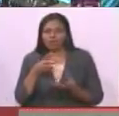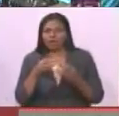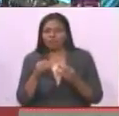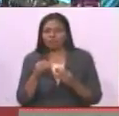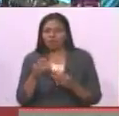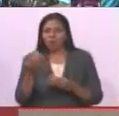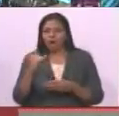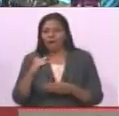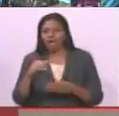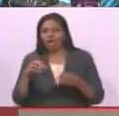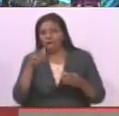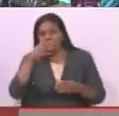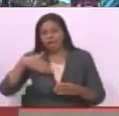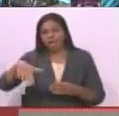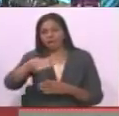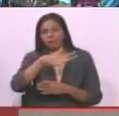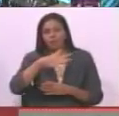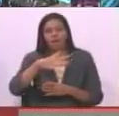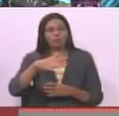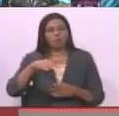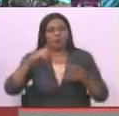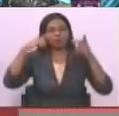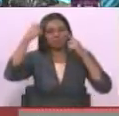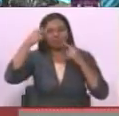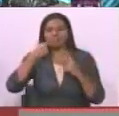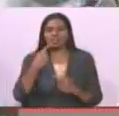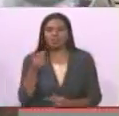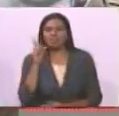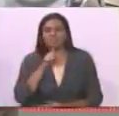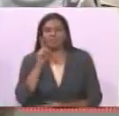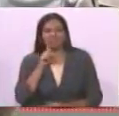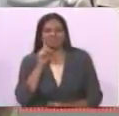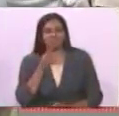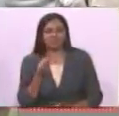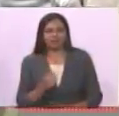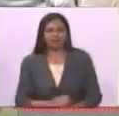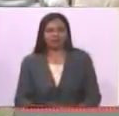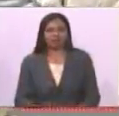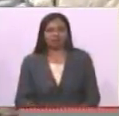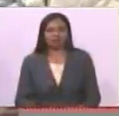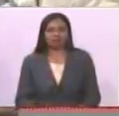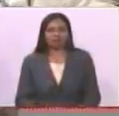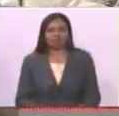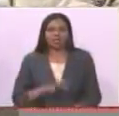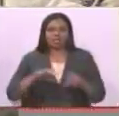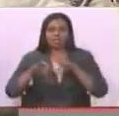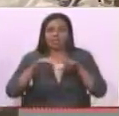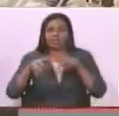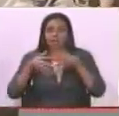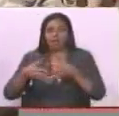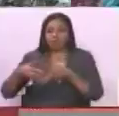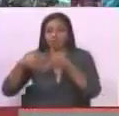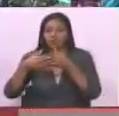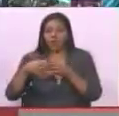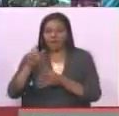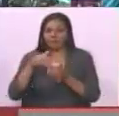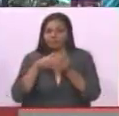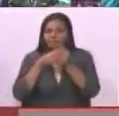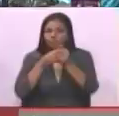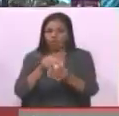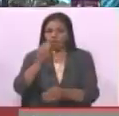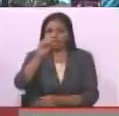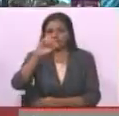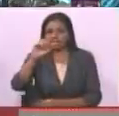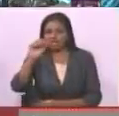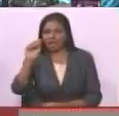pueblo chavista y les cayeron a coba, les mintieron. Y Pompeo, siendo director de la CIA y